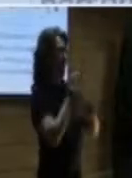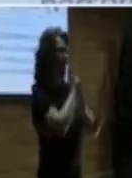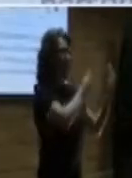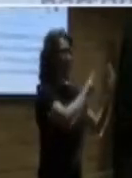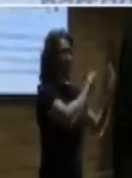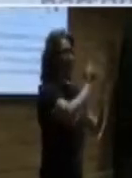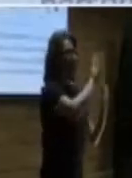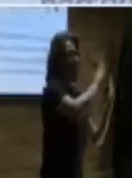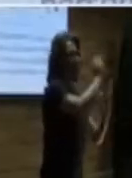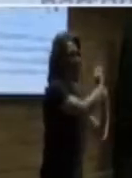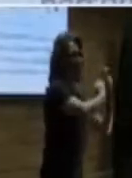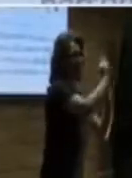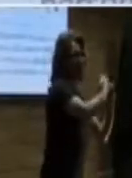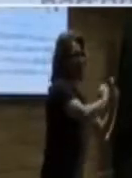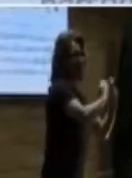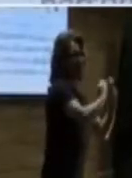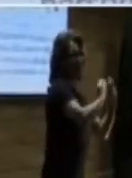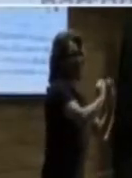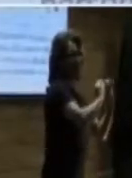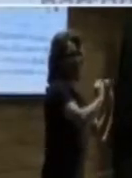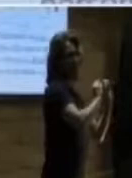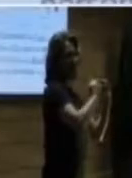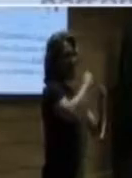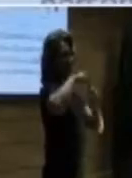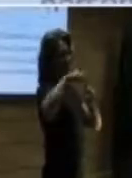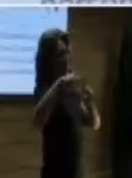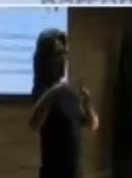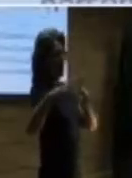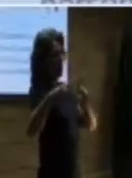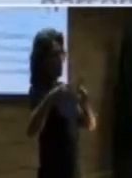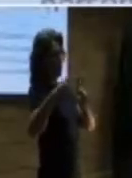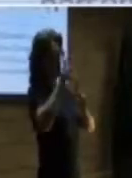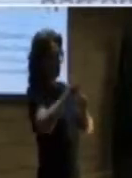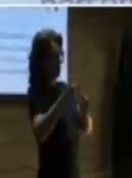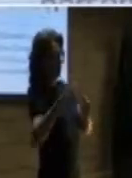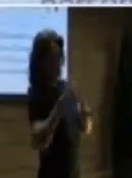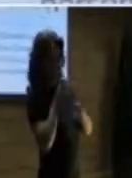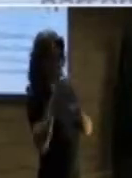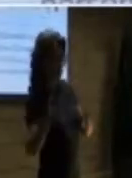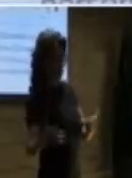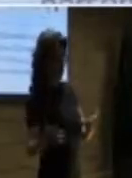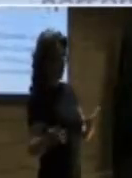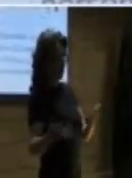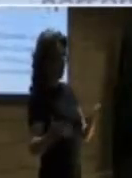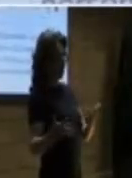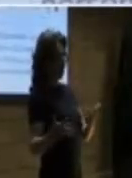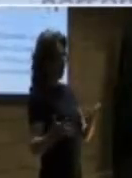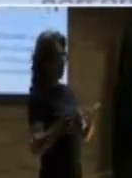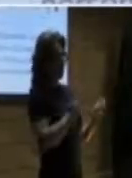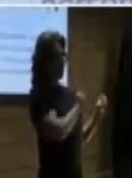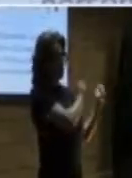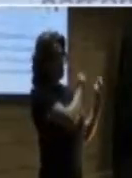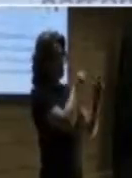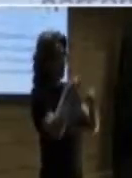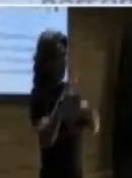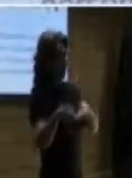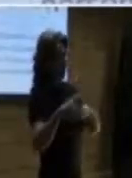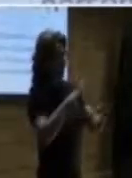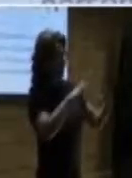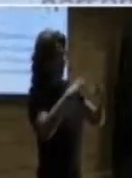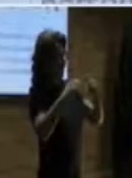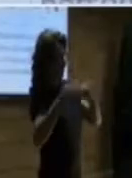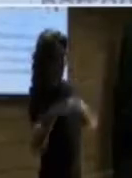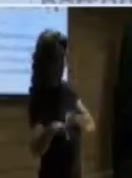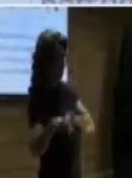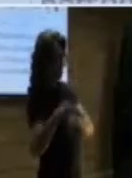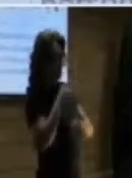7-8% a la estadística poblacional de hoy en día y de lo que va a ocurrir en las próximas décadas, podemos decir